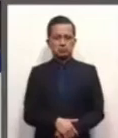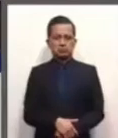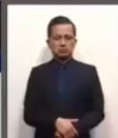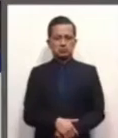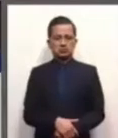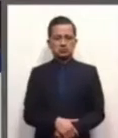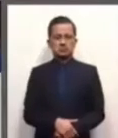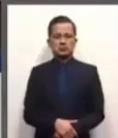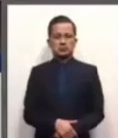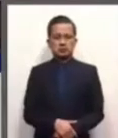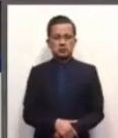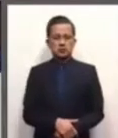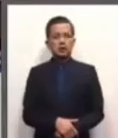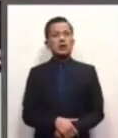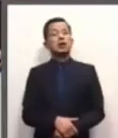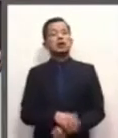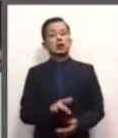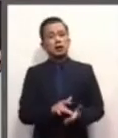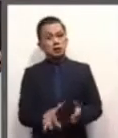Gracias, señor presidente.